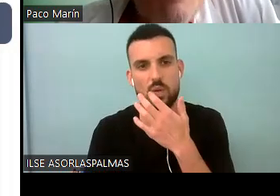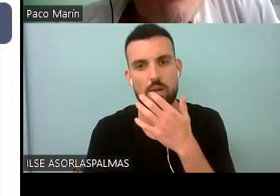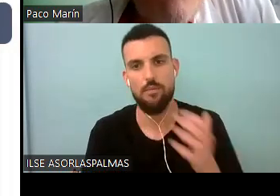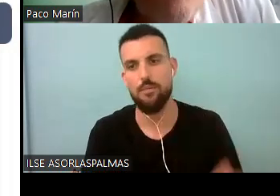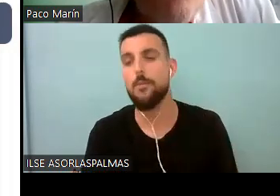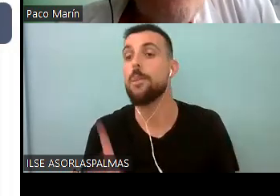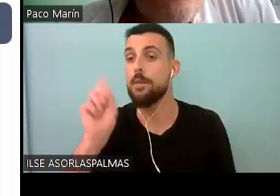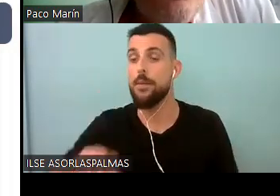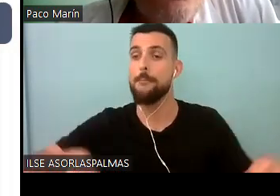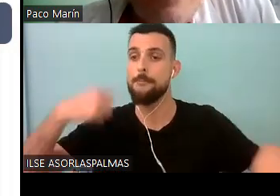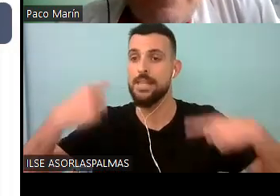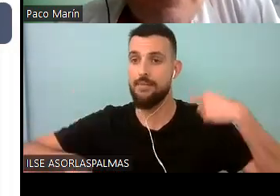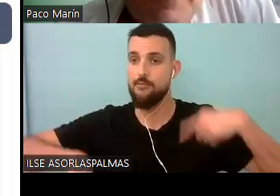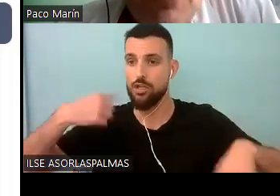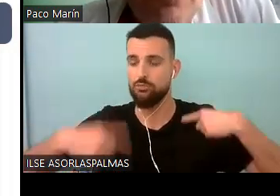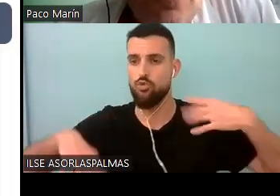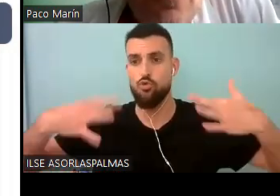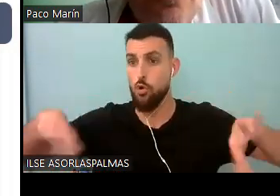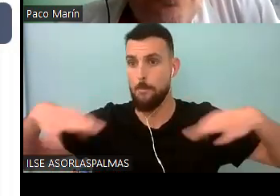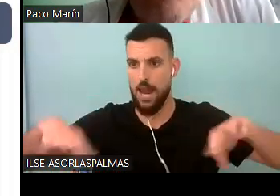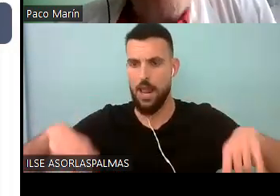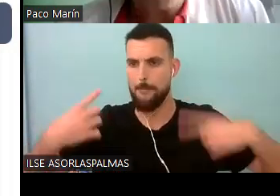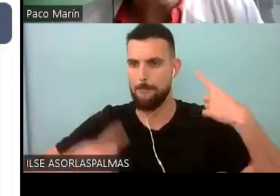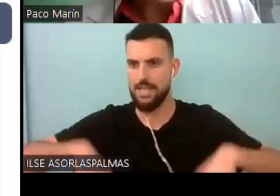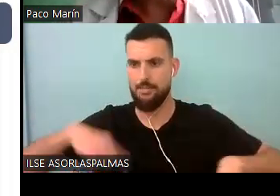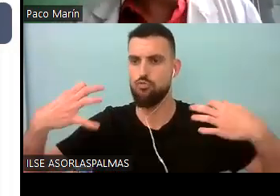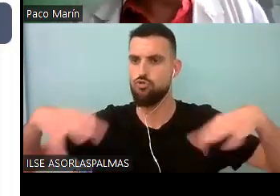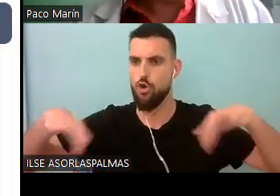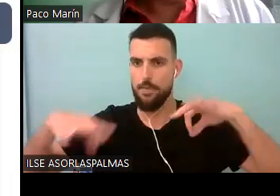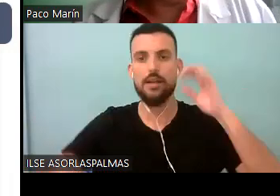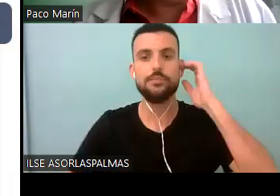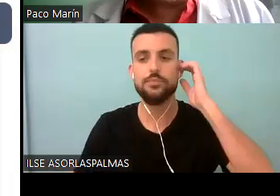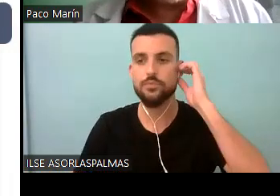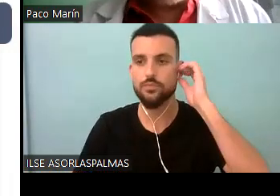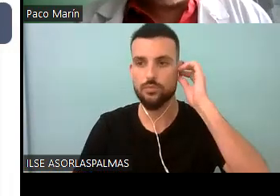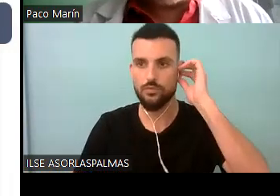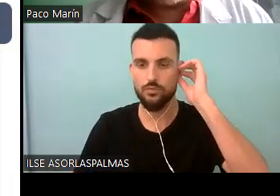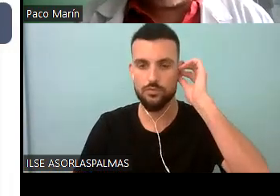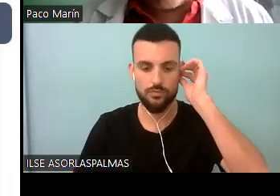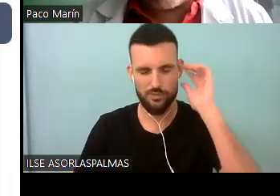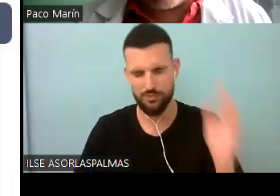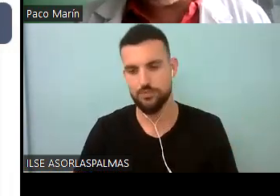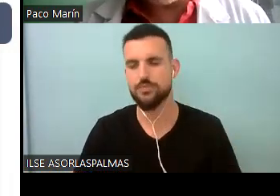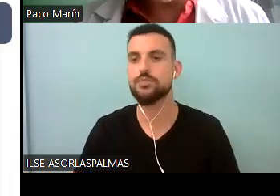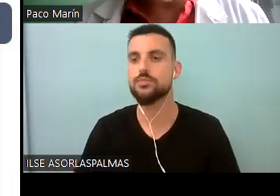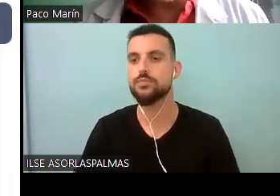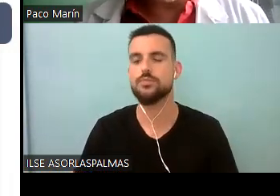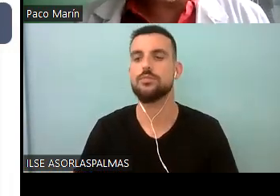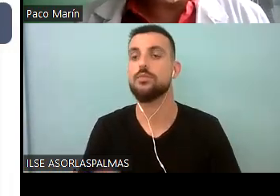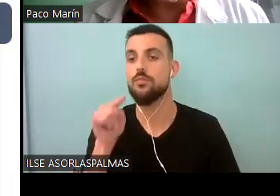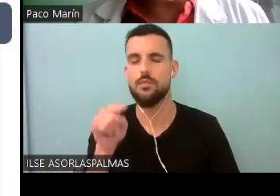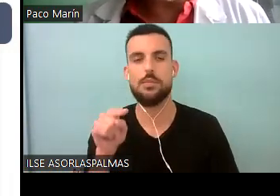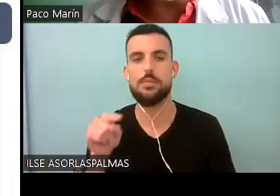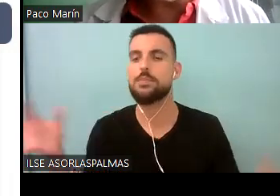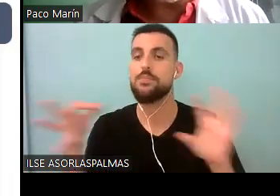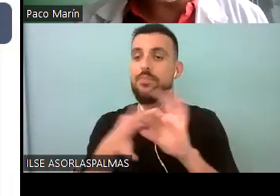En el metabolismo normal, en el metabolismo óseo normal, sabemos que sobre todo forman parte o los